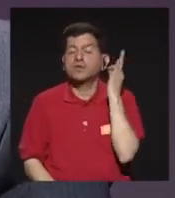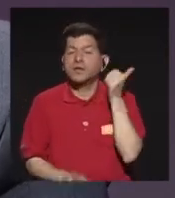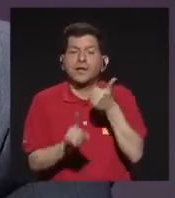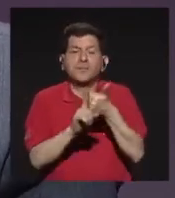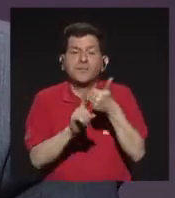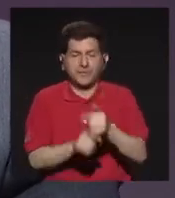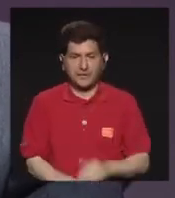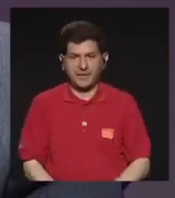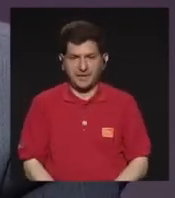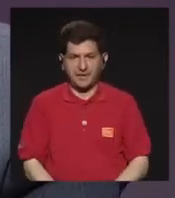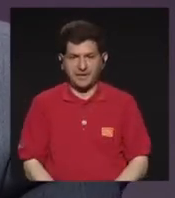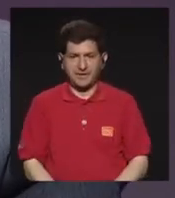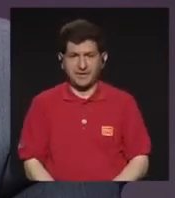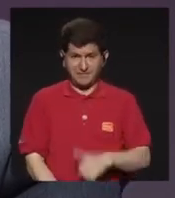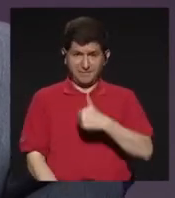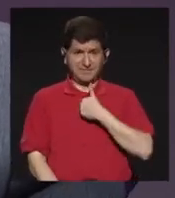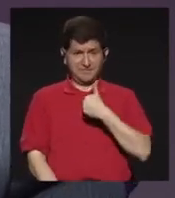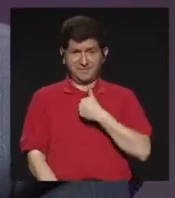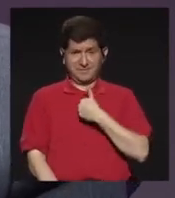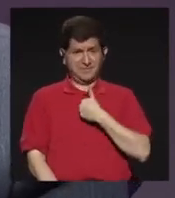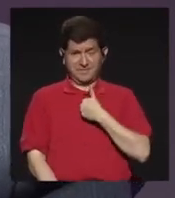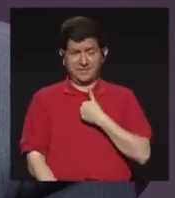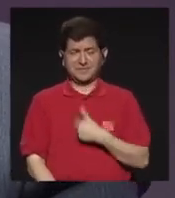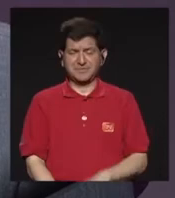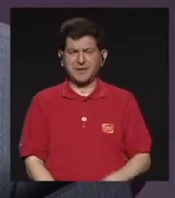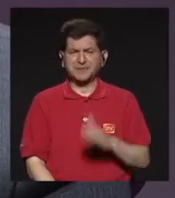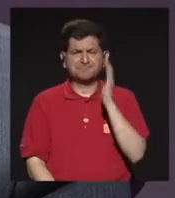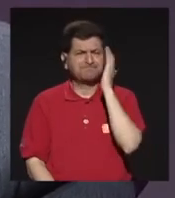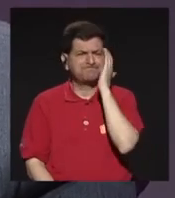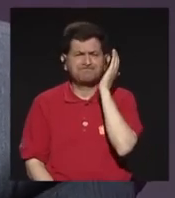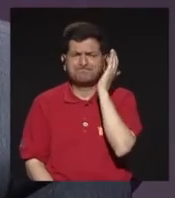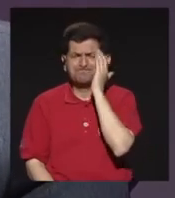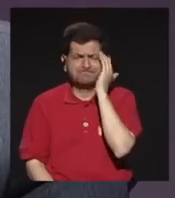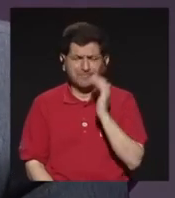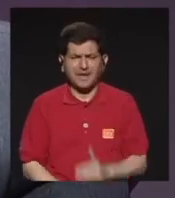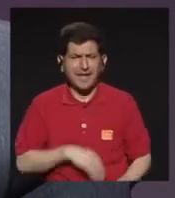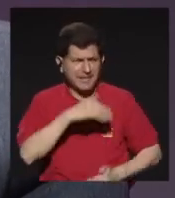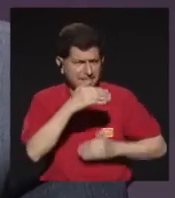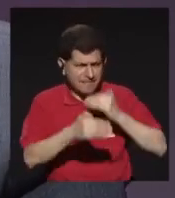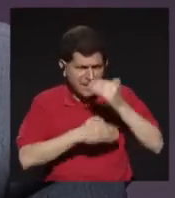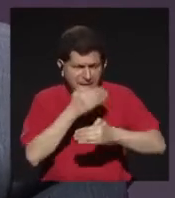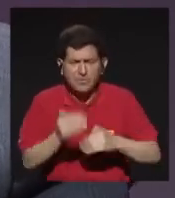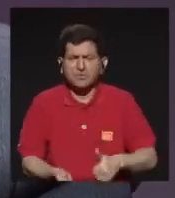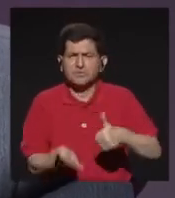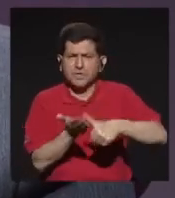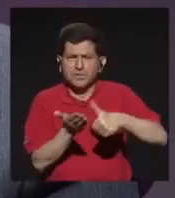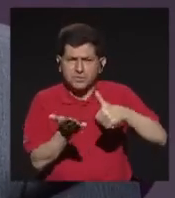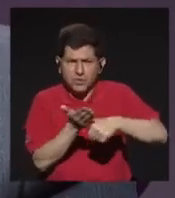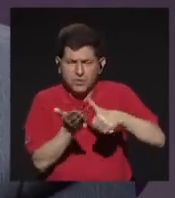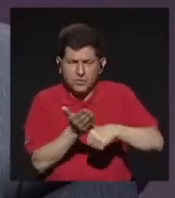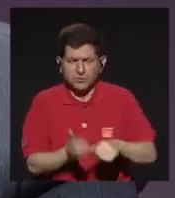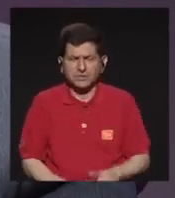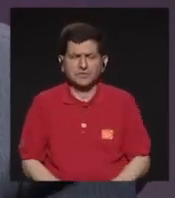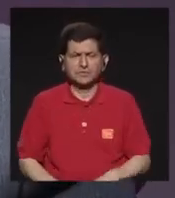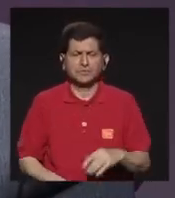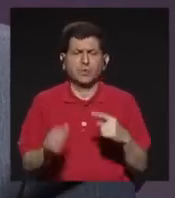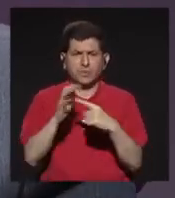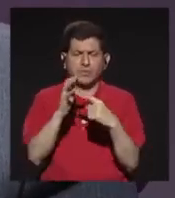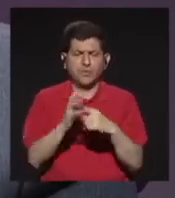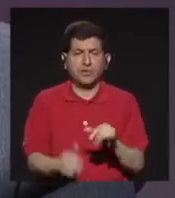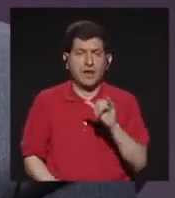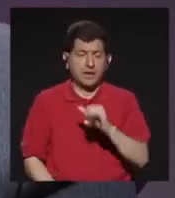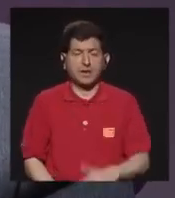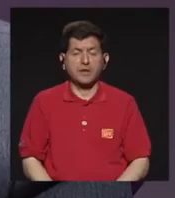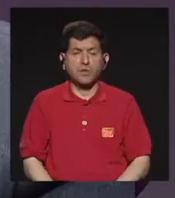decir, si nosotras mismas no estamos conscientes que en el proceso ya de elección popular, nuestra voz tiene que estar